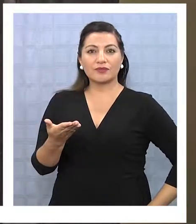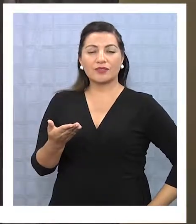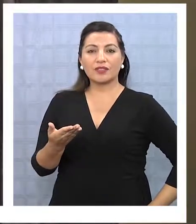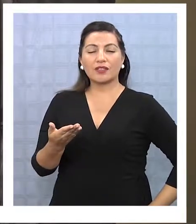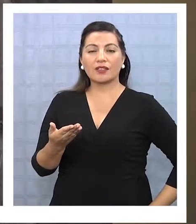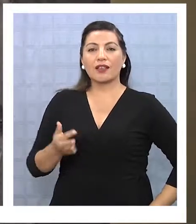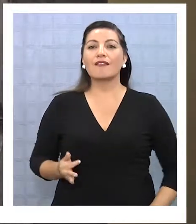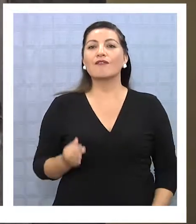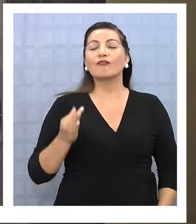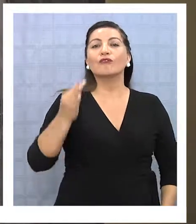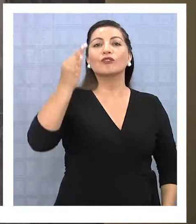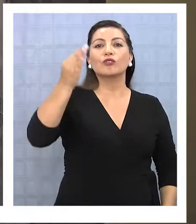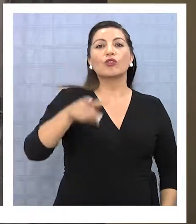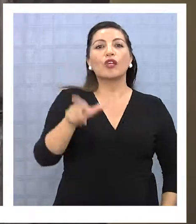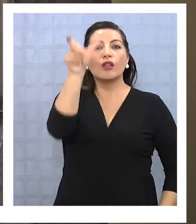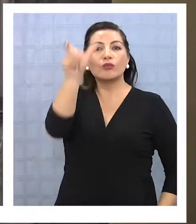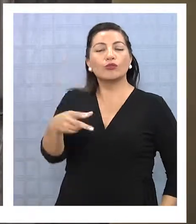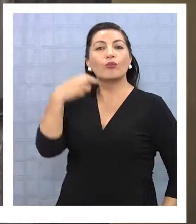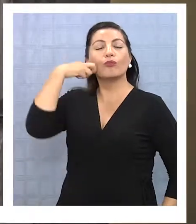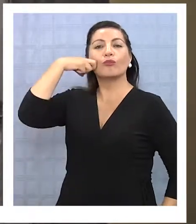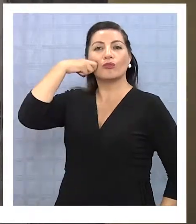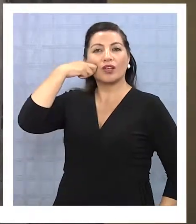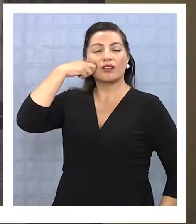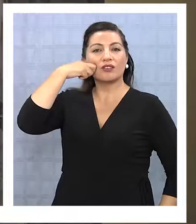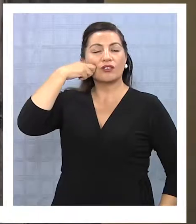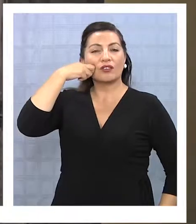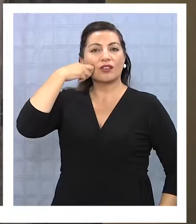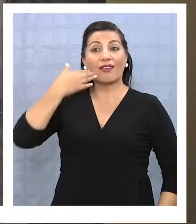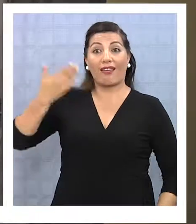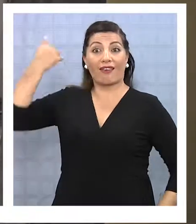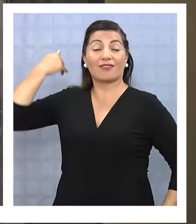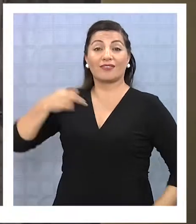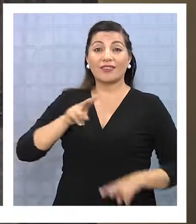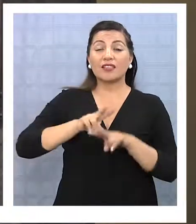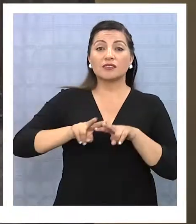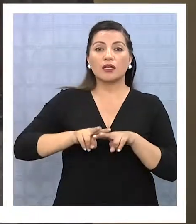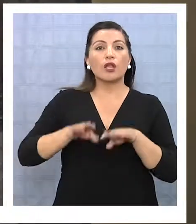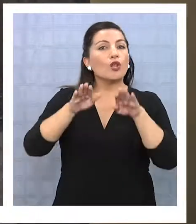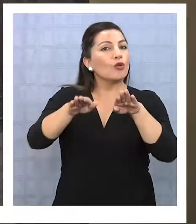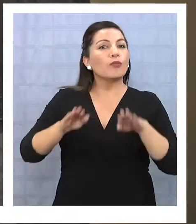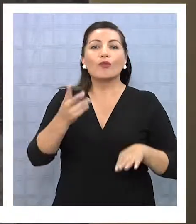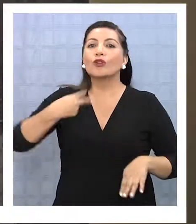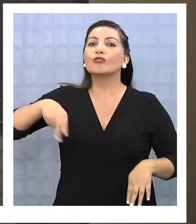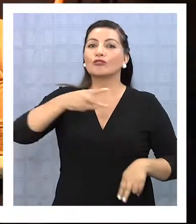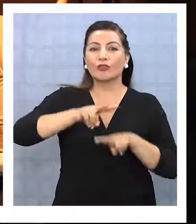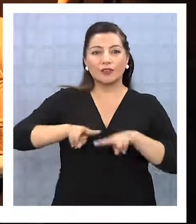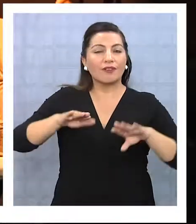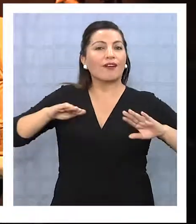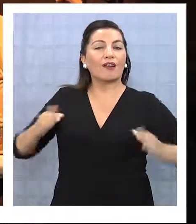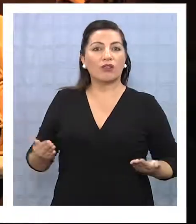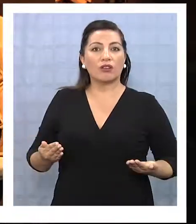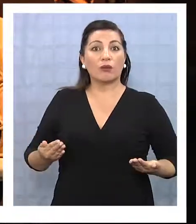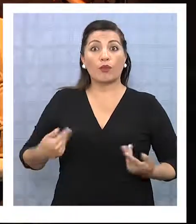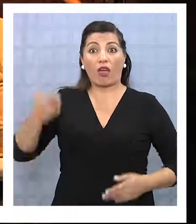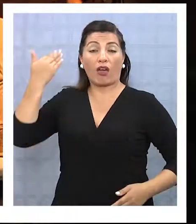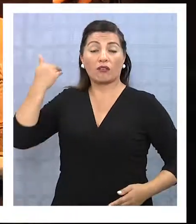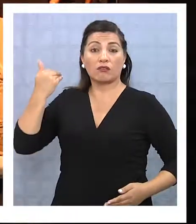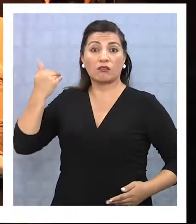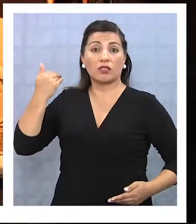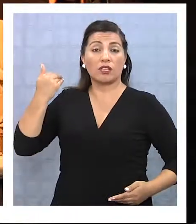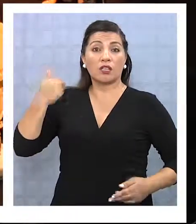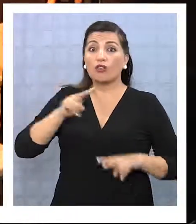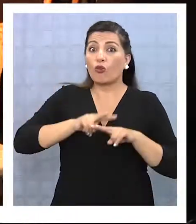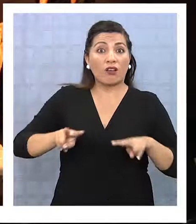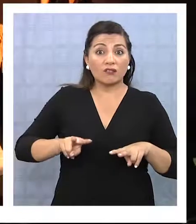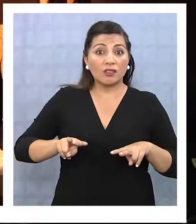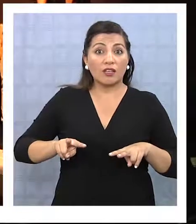esa trayectoria, a esos seres humanos que finalmente lo que hicieron fue lo mismo que estamos haciendo nosotros, y si no fuera por ellos, nosotros tal vez no